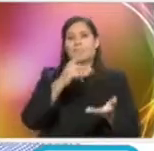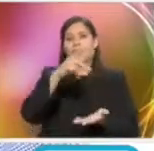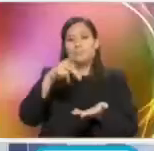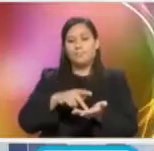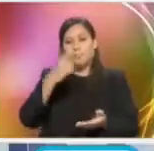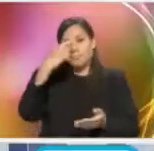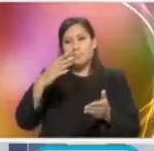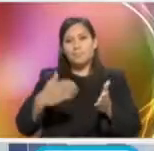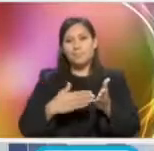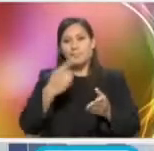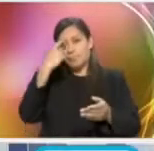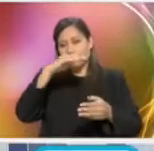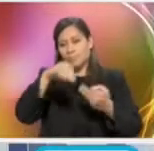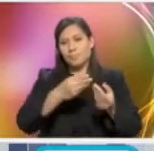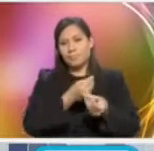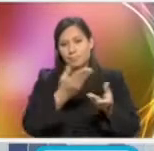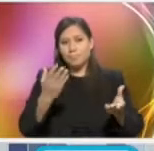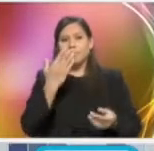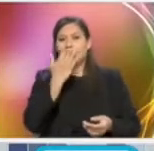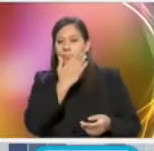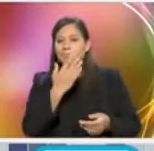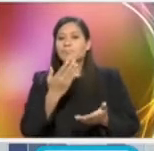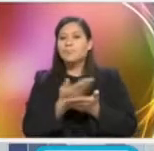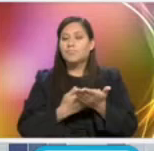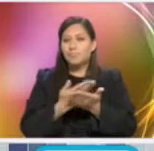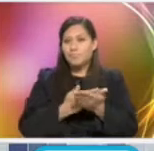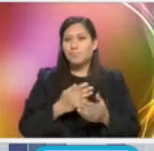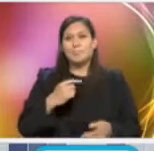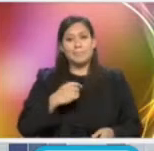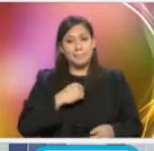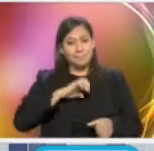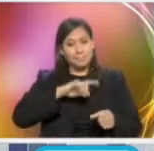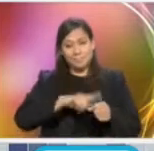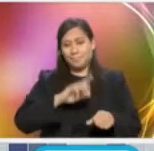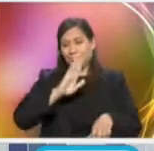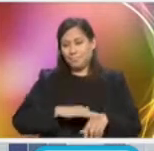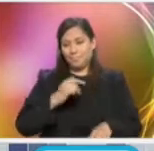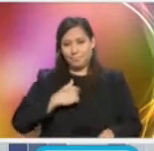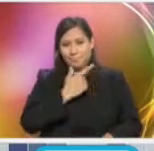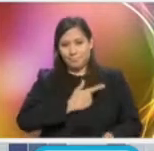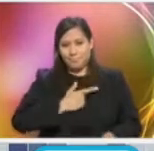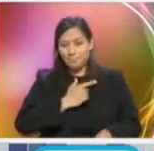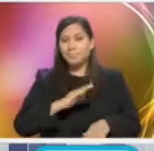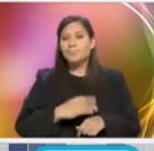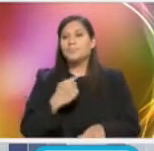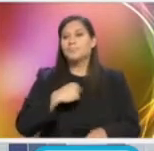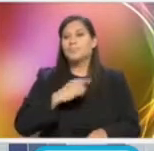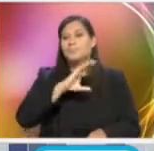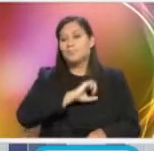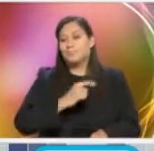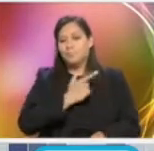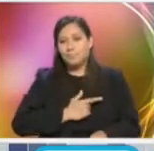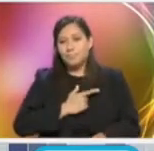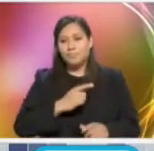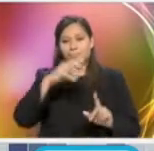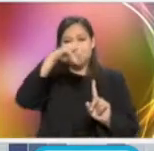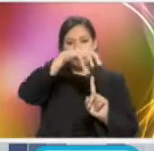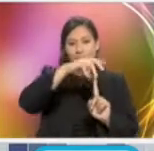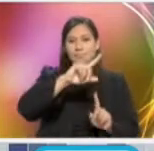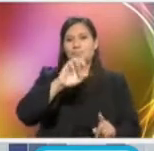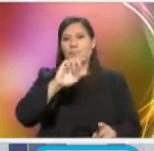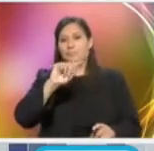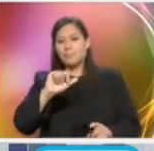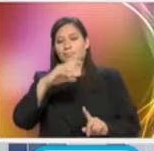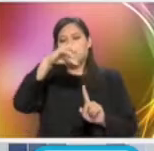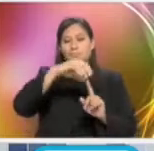para hacer para todos. Es súper rica la sopa de... A mí en lo ¿no? particular me gusta porque soy fan de las setas, de los hongos Ajá, y de la ajá.